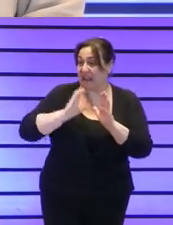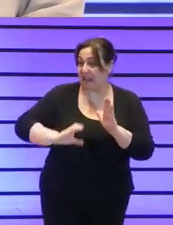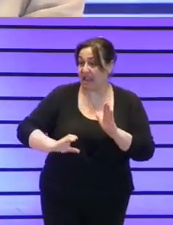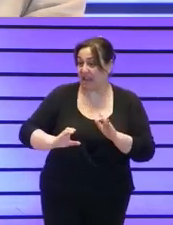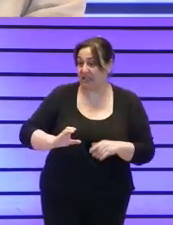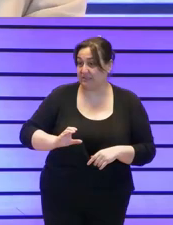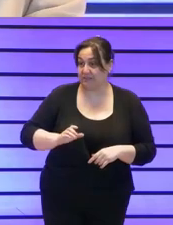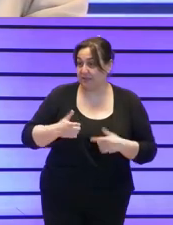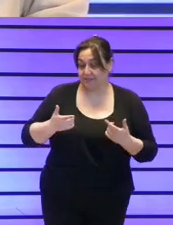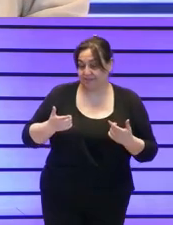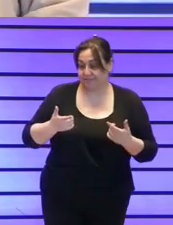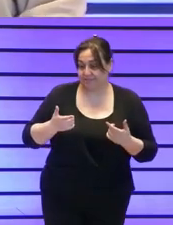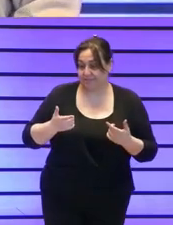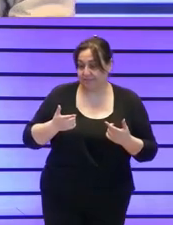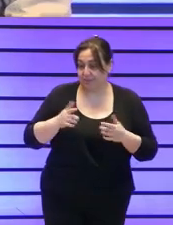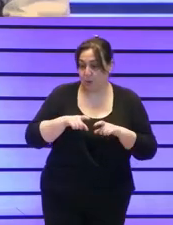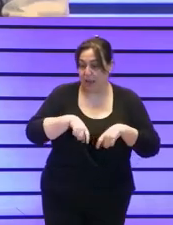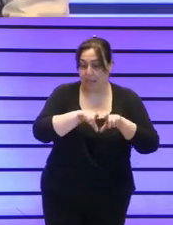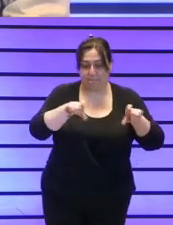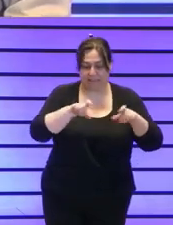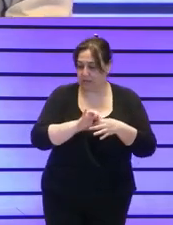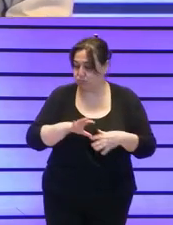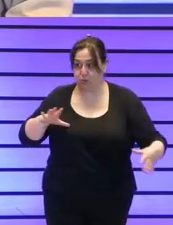ver con las del sector de la empresa, ¿no?